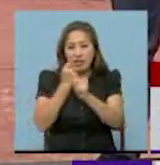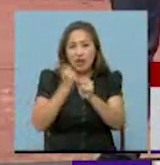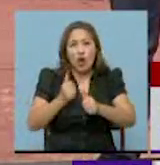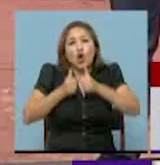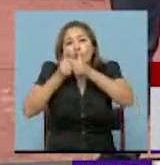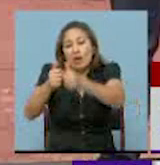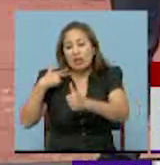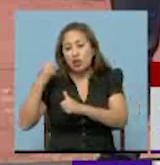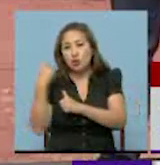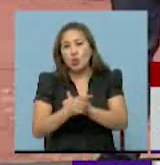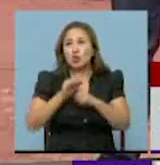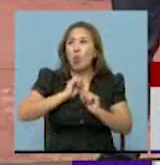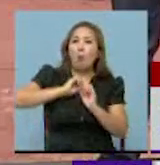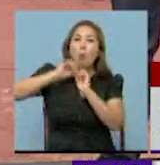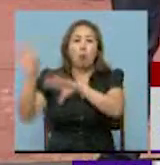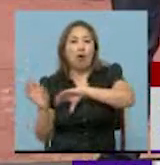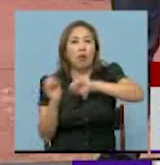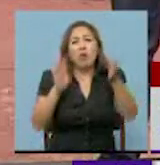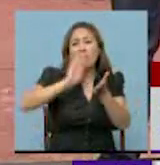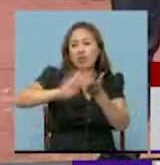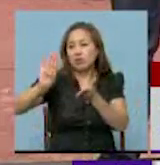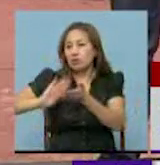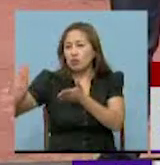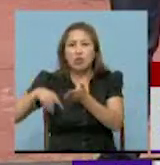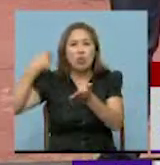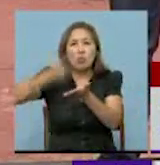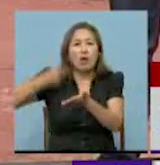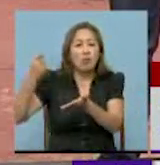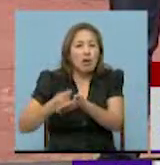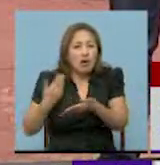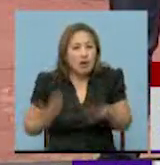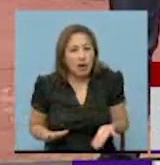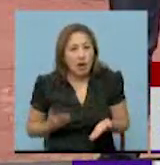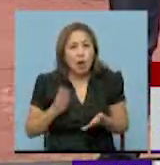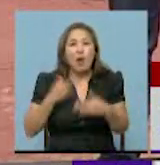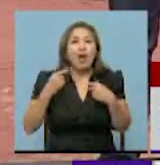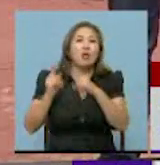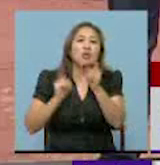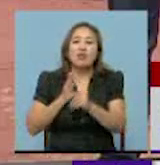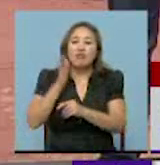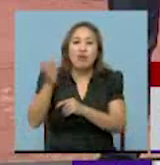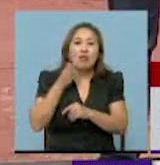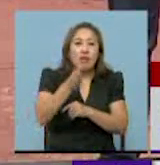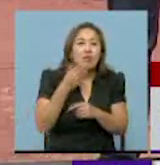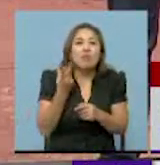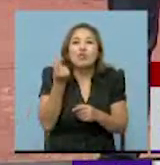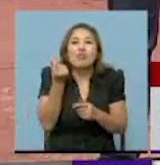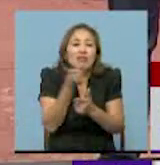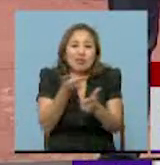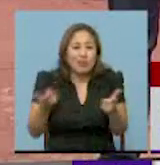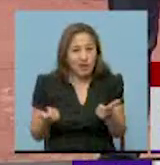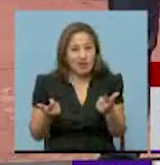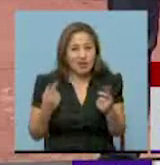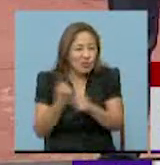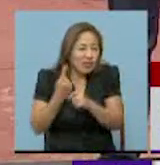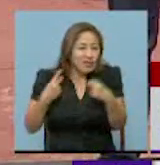acompañando a su hijo, movilizarse, endeudarse, no ir muchas veces porque no tienen los recursos